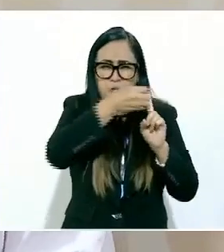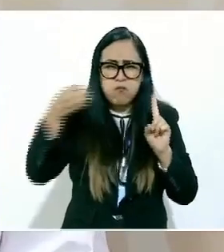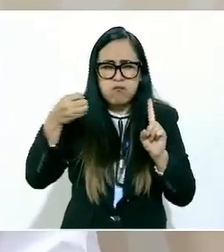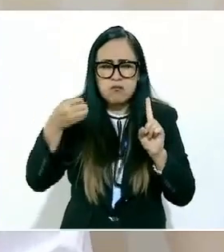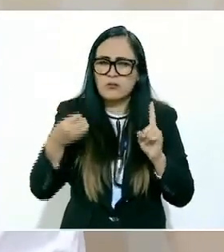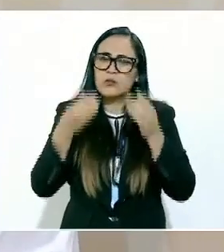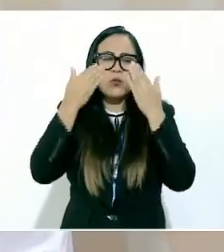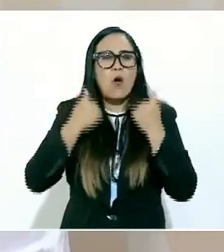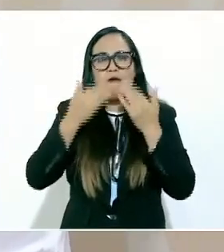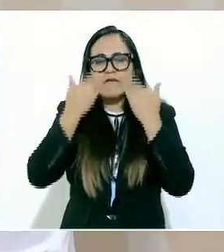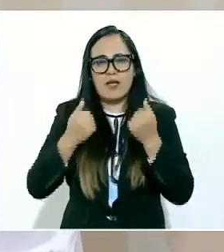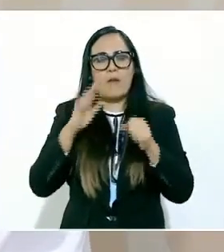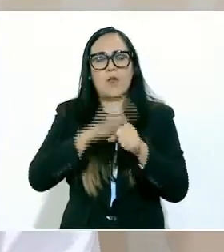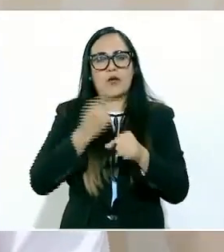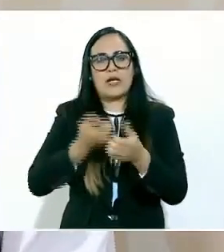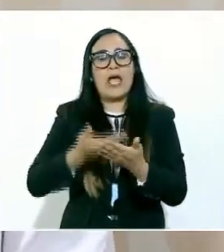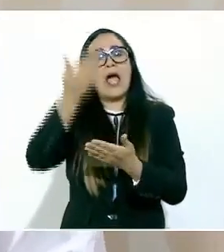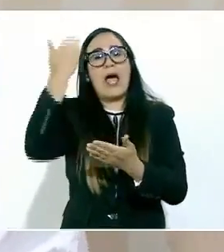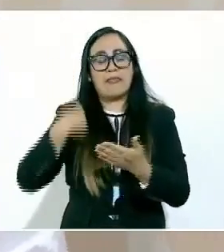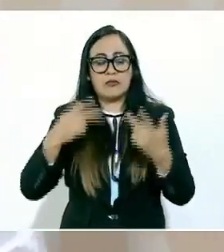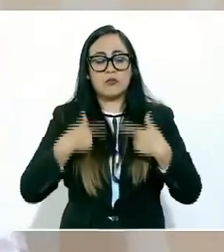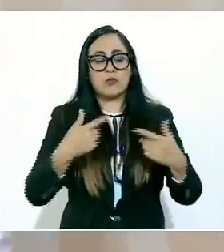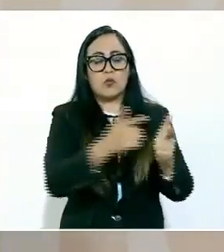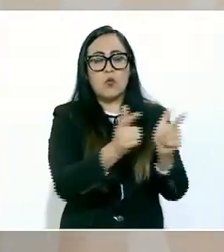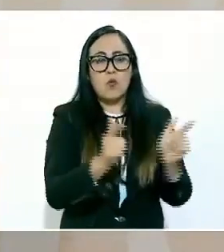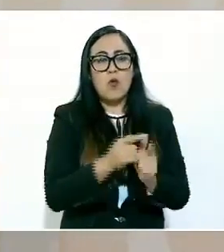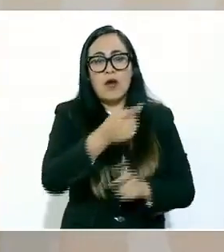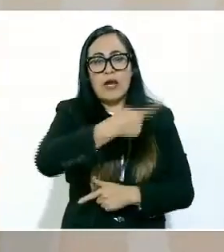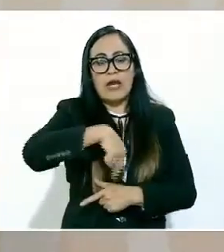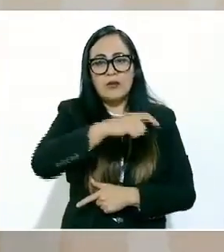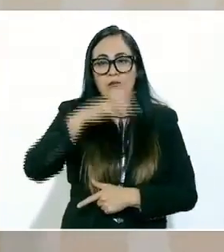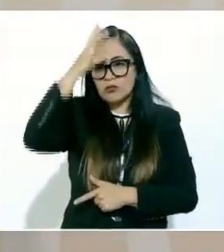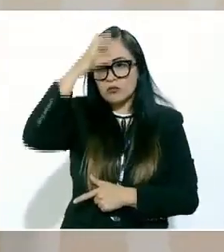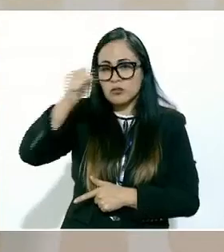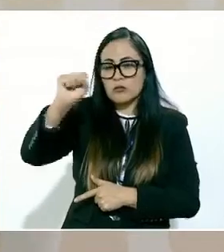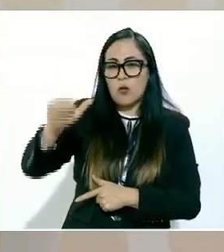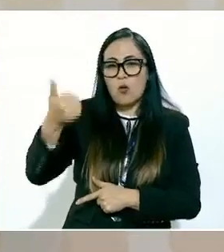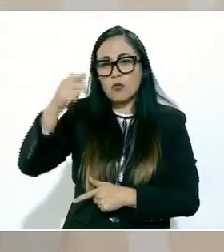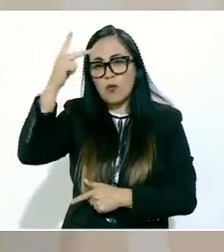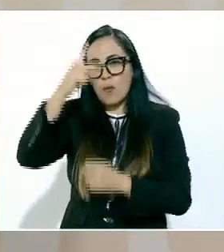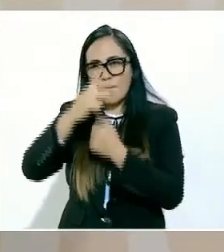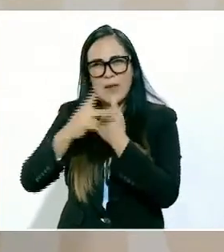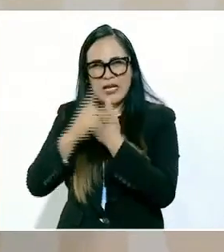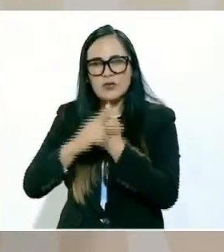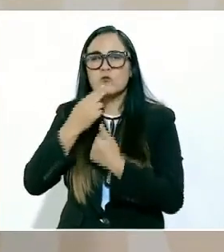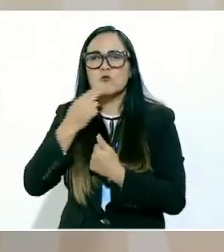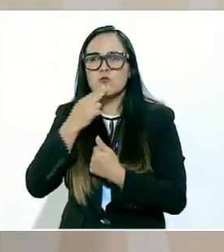estos tecnócratas se robaron hasta los términos, hasta los conceptos